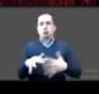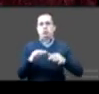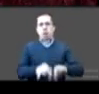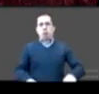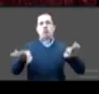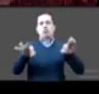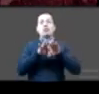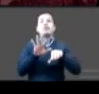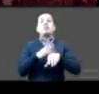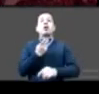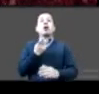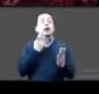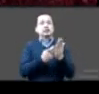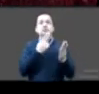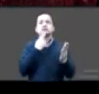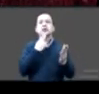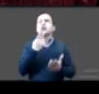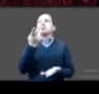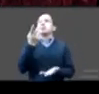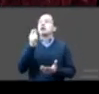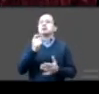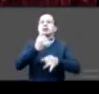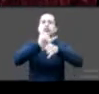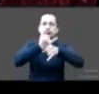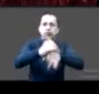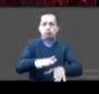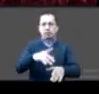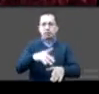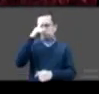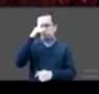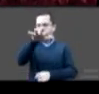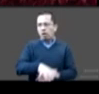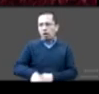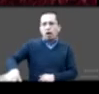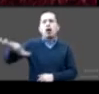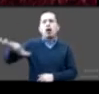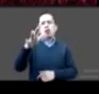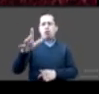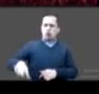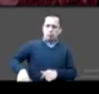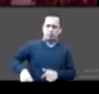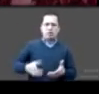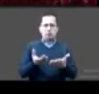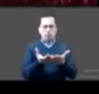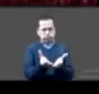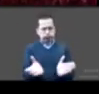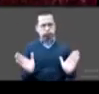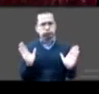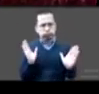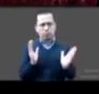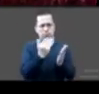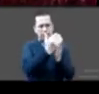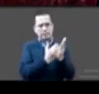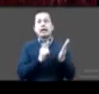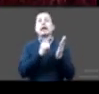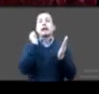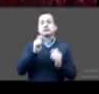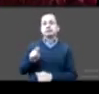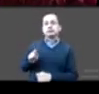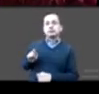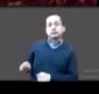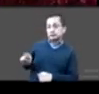información de carácter público, ¿no?, que va a contener los registros de personas sentenciadas, ¿sí?,